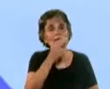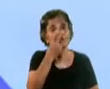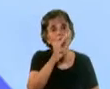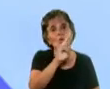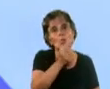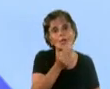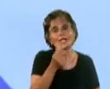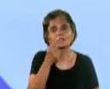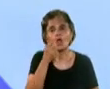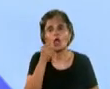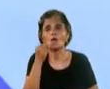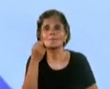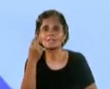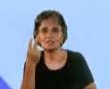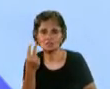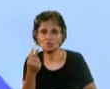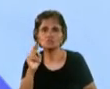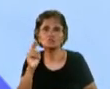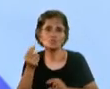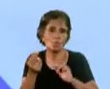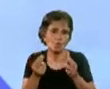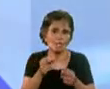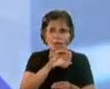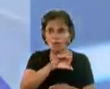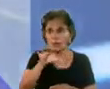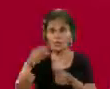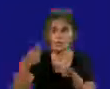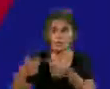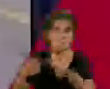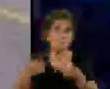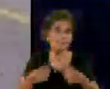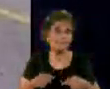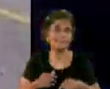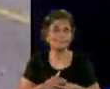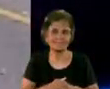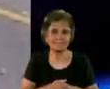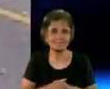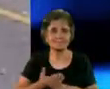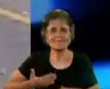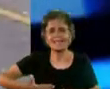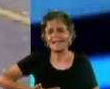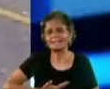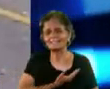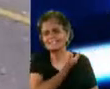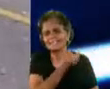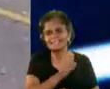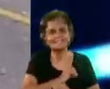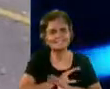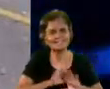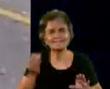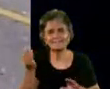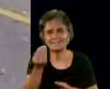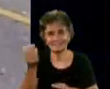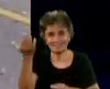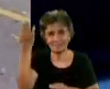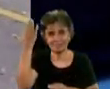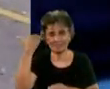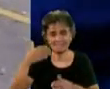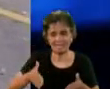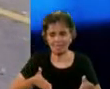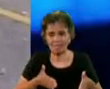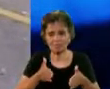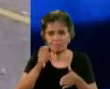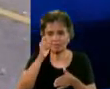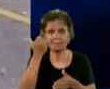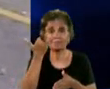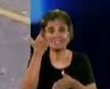y 2 hombres en distintos lugares de la provincia. La serie de accidentes fatales comenzó el sábado en la autopista 25